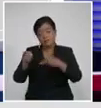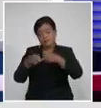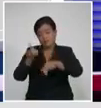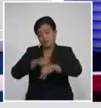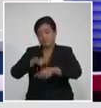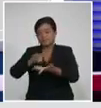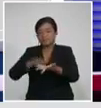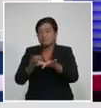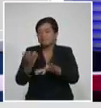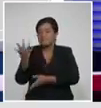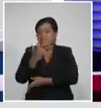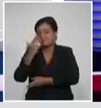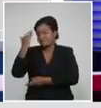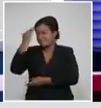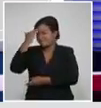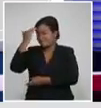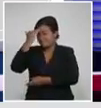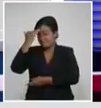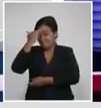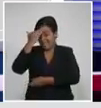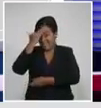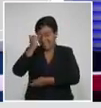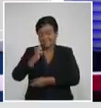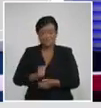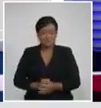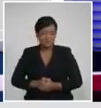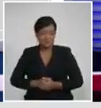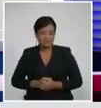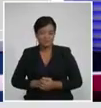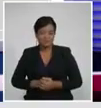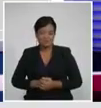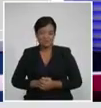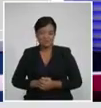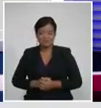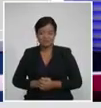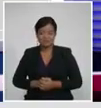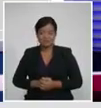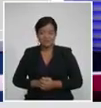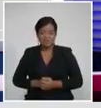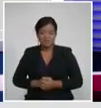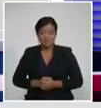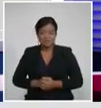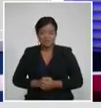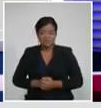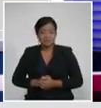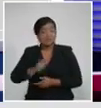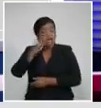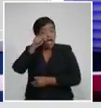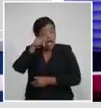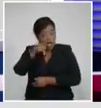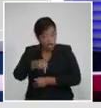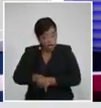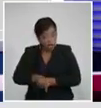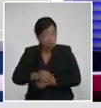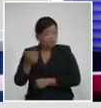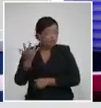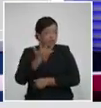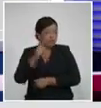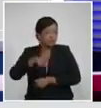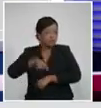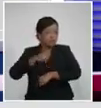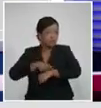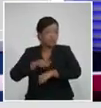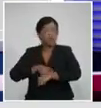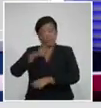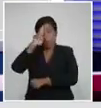intérprete de lengua de señas, Maday Pérez, bienvenida, y tengo el gusto de presentar en este momento al doctor